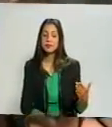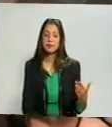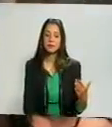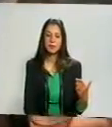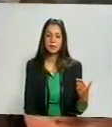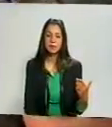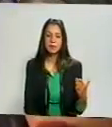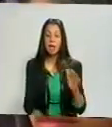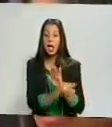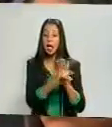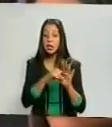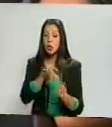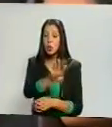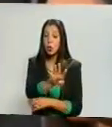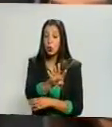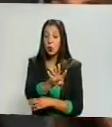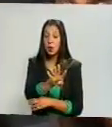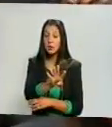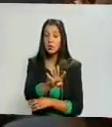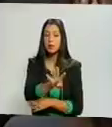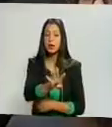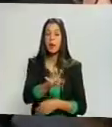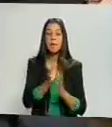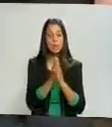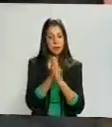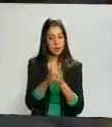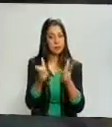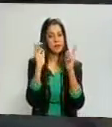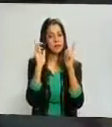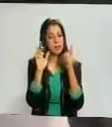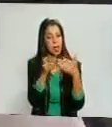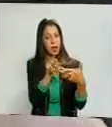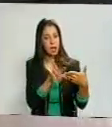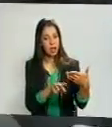en el artículo 4, que me voy a permitir leer, es muy breve.